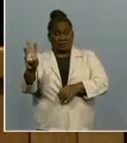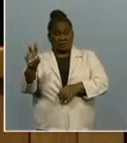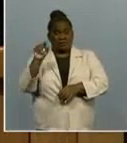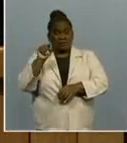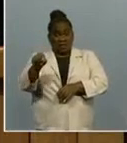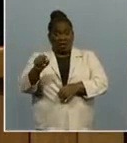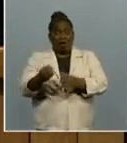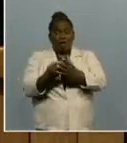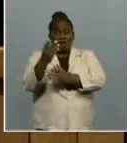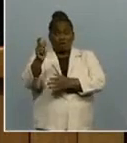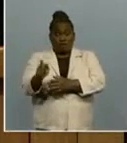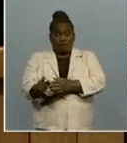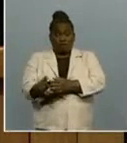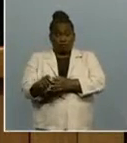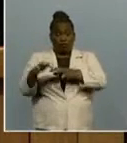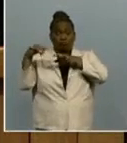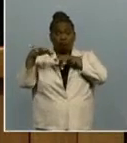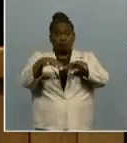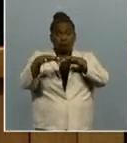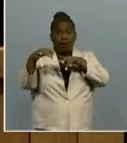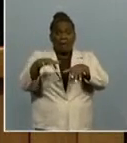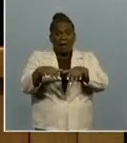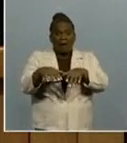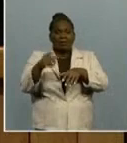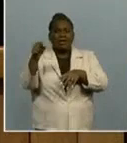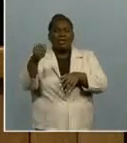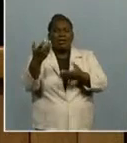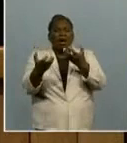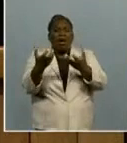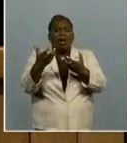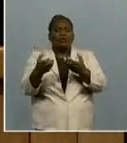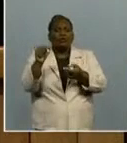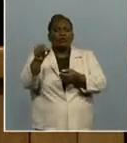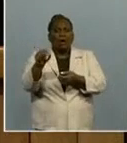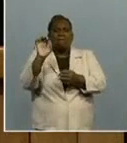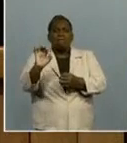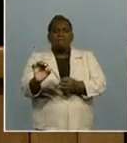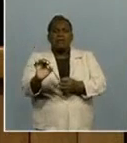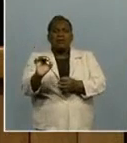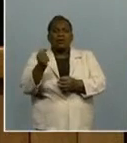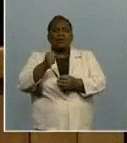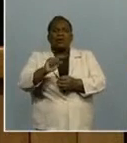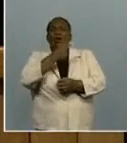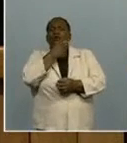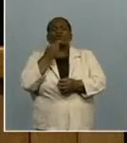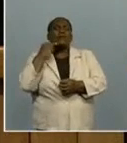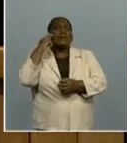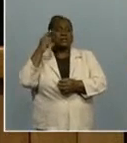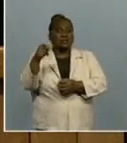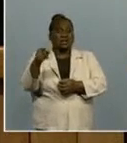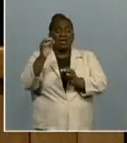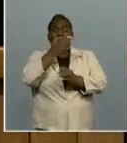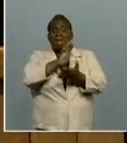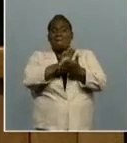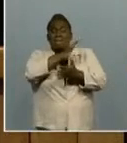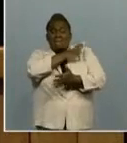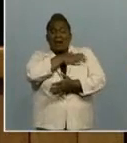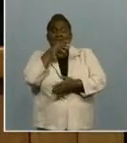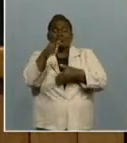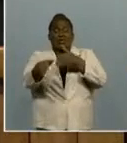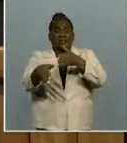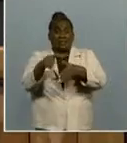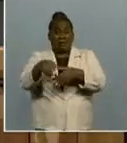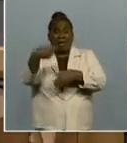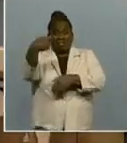uno de los fundadores de la marcha de las antorchas y en marzo del mismo año acude a la conferencia internacional sobre los derechos de la